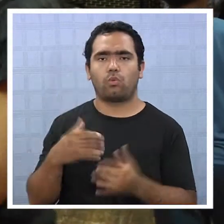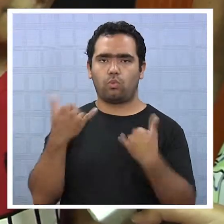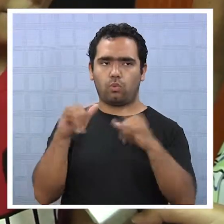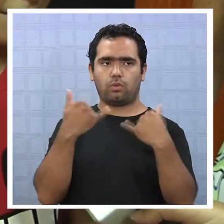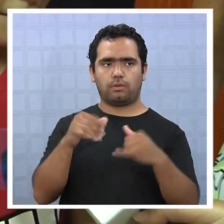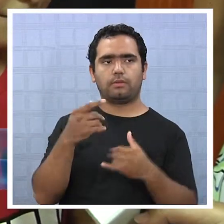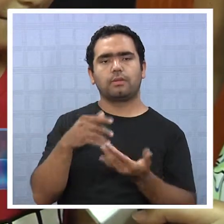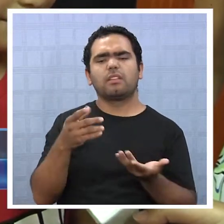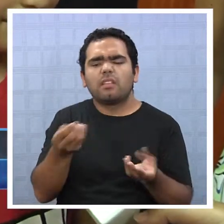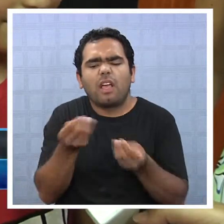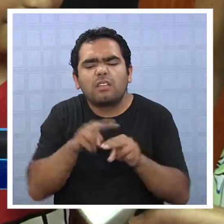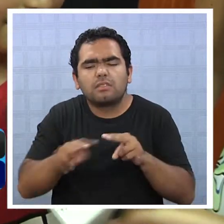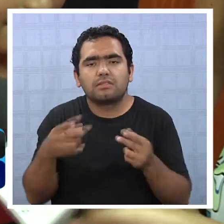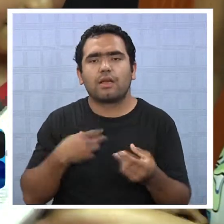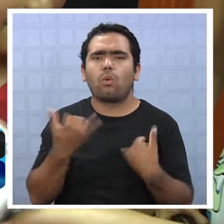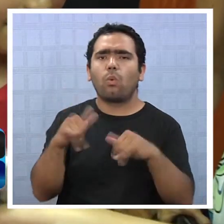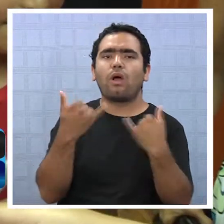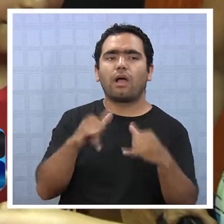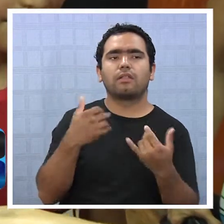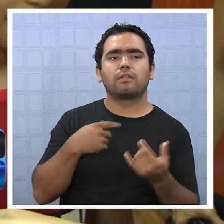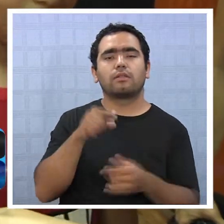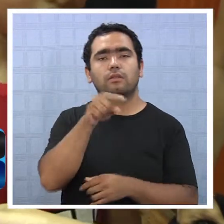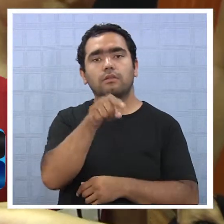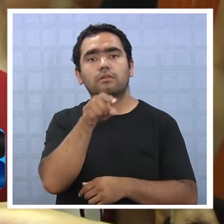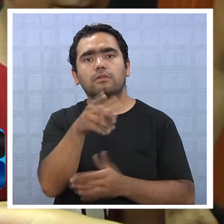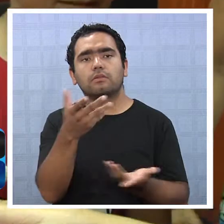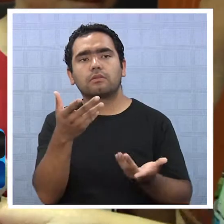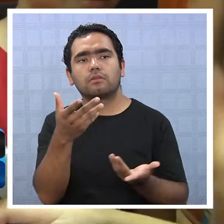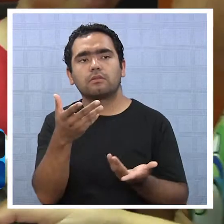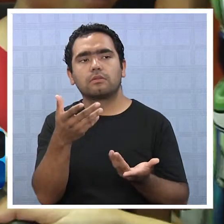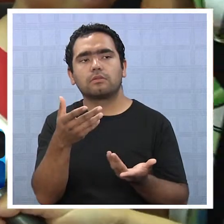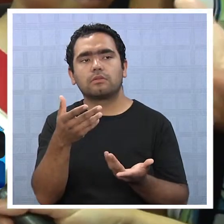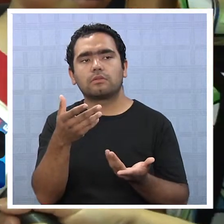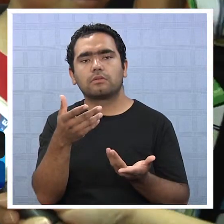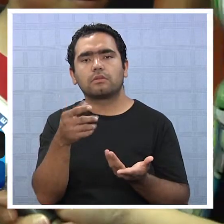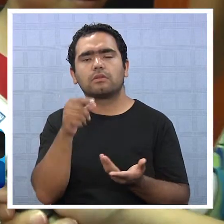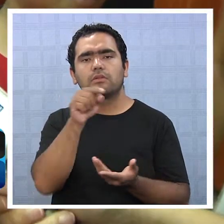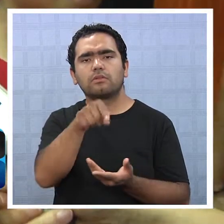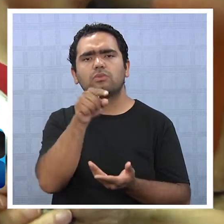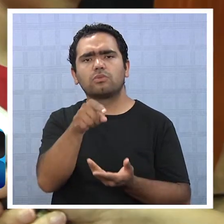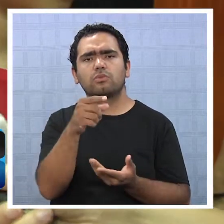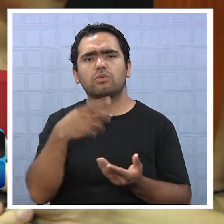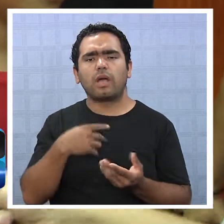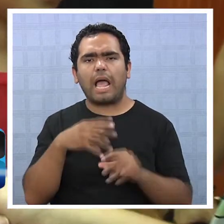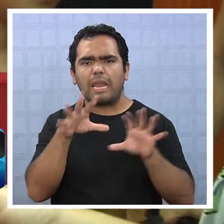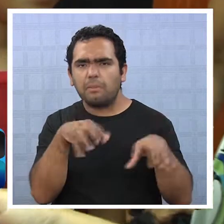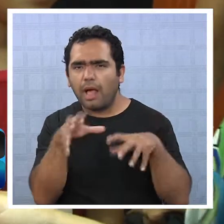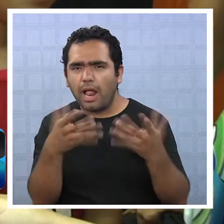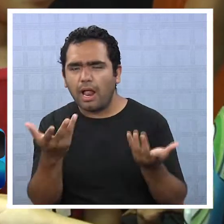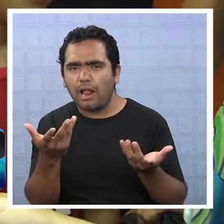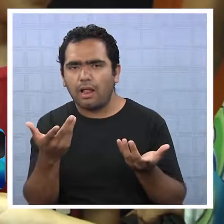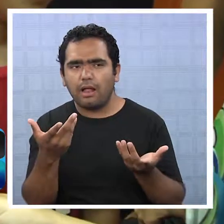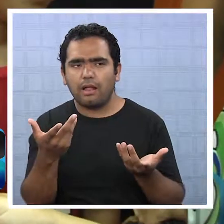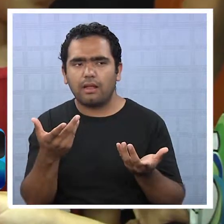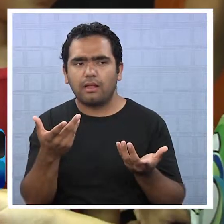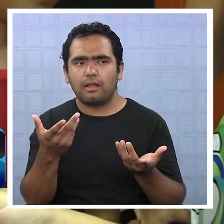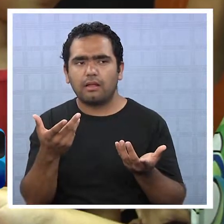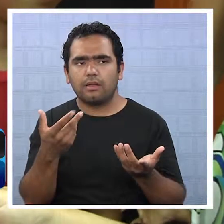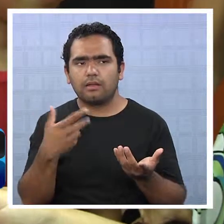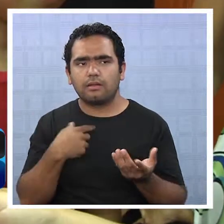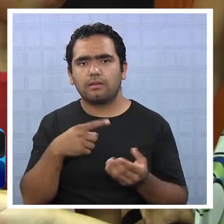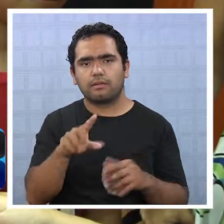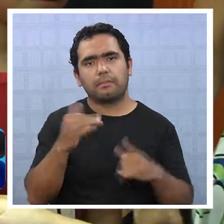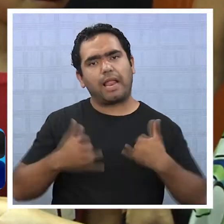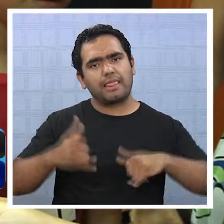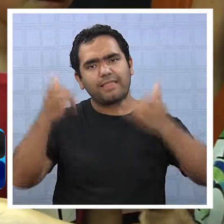Jugando, a que éramos eso. Como que tú tenías que hacer, como que eras un gato. Sí. ¿Y eso